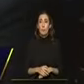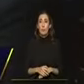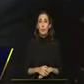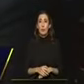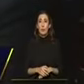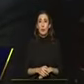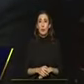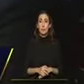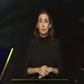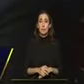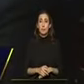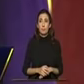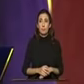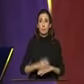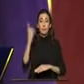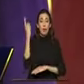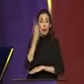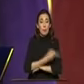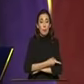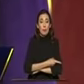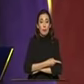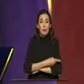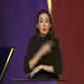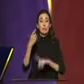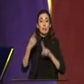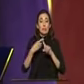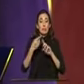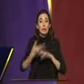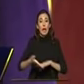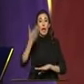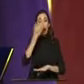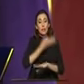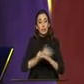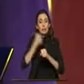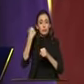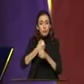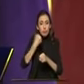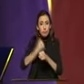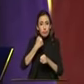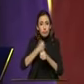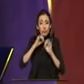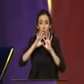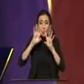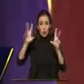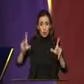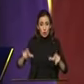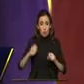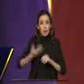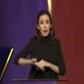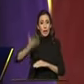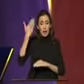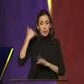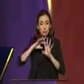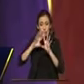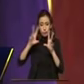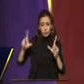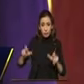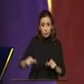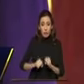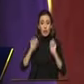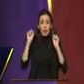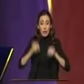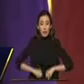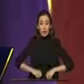Desde el primer día de gobierno dijimos que lucharíamos contra la corrupción, un mal que corroe democracias, y